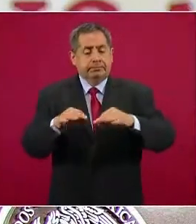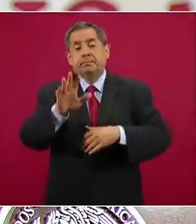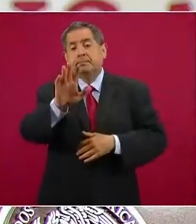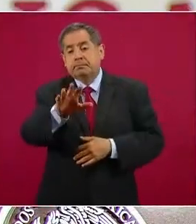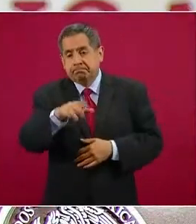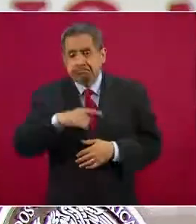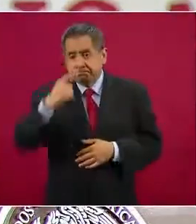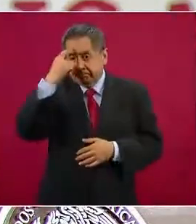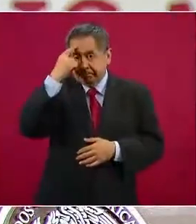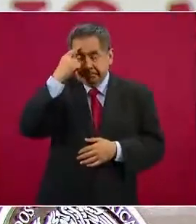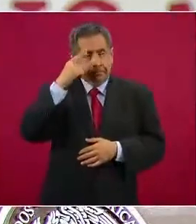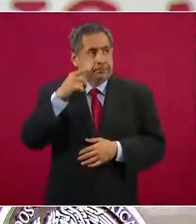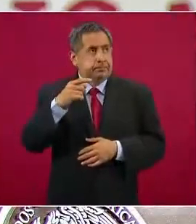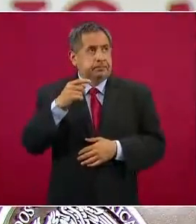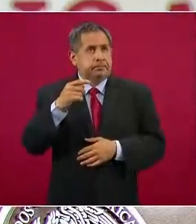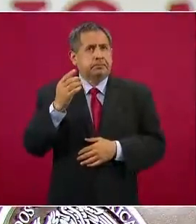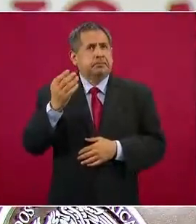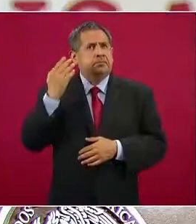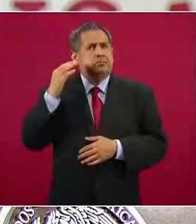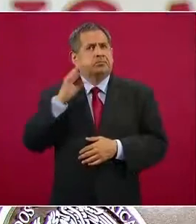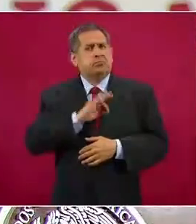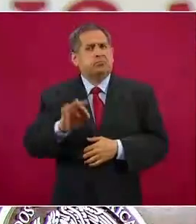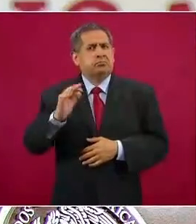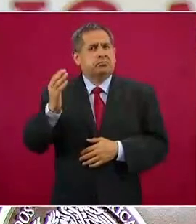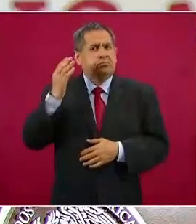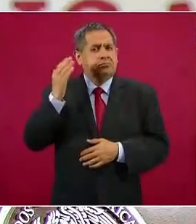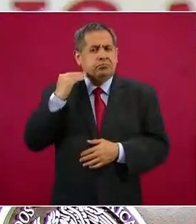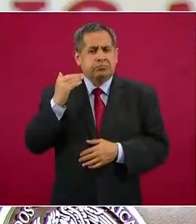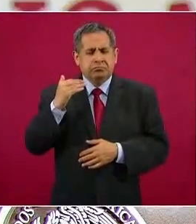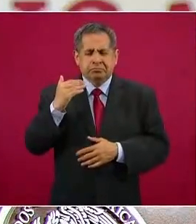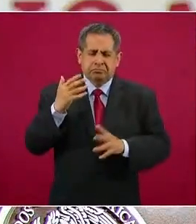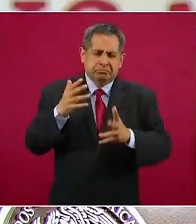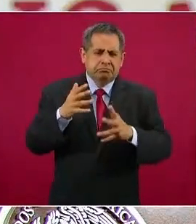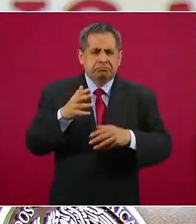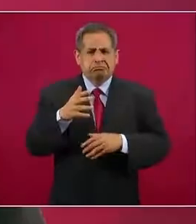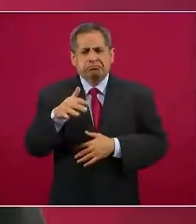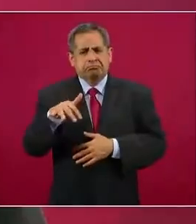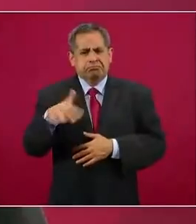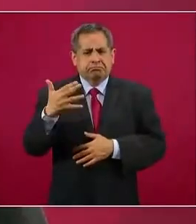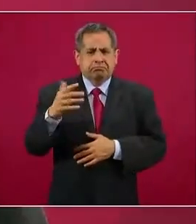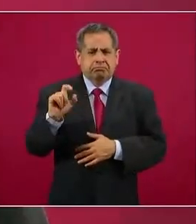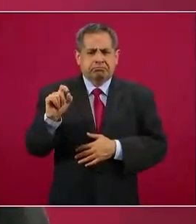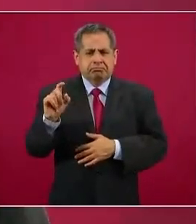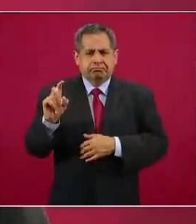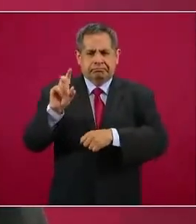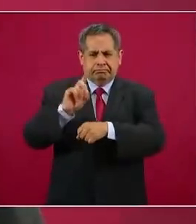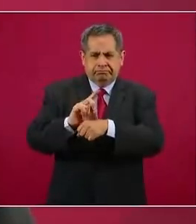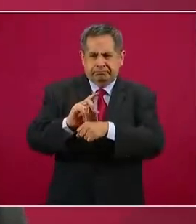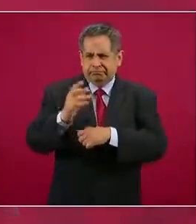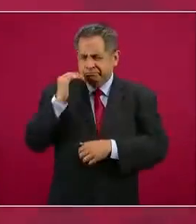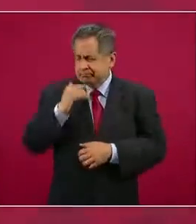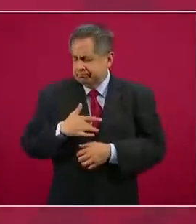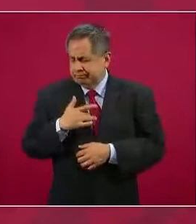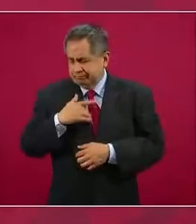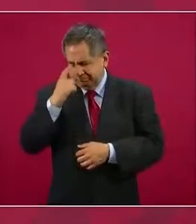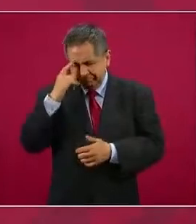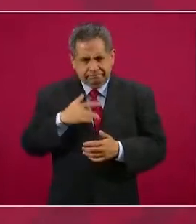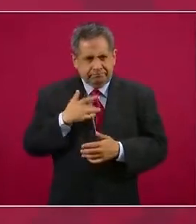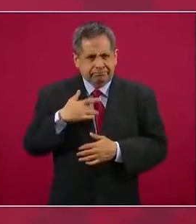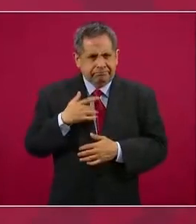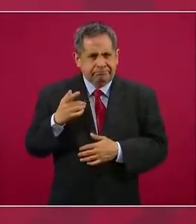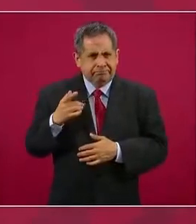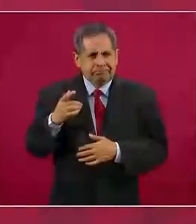desde hace como 15 días o 20, creo que Ciro Gómez